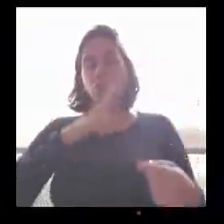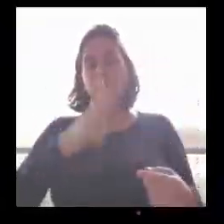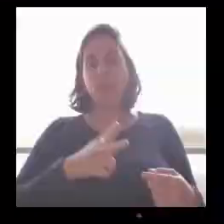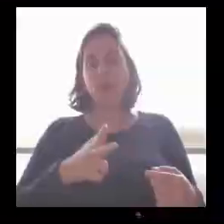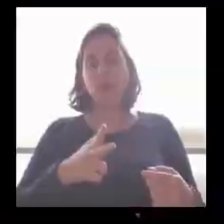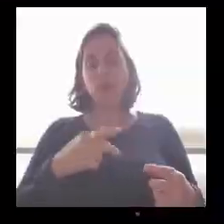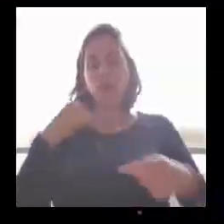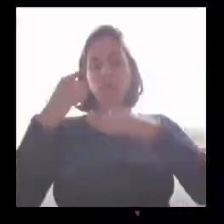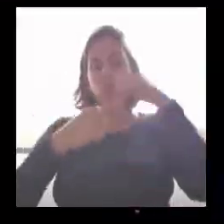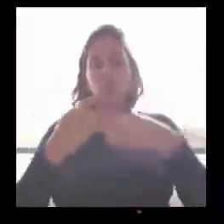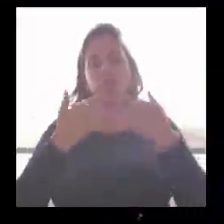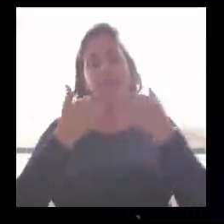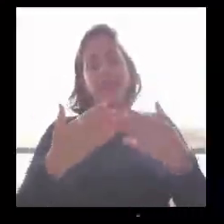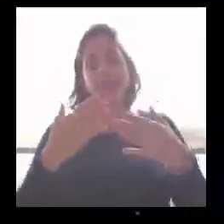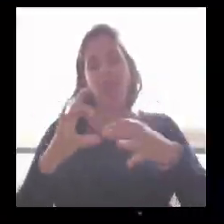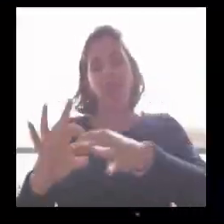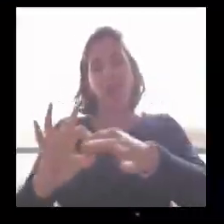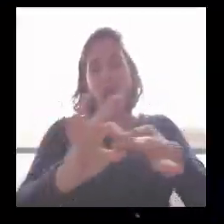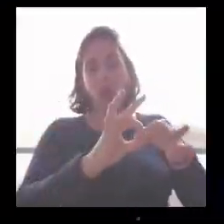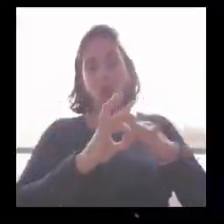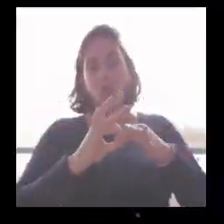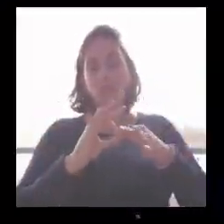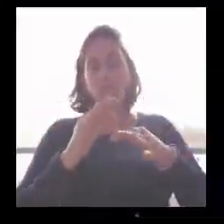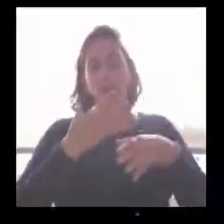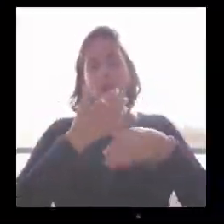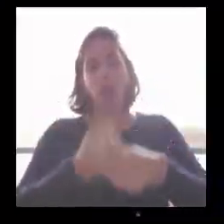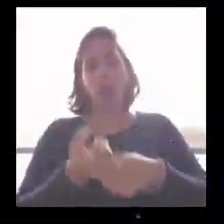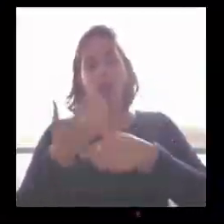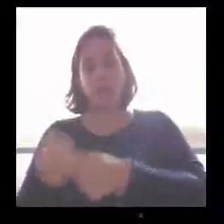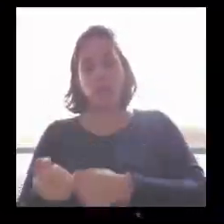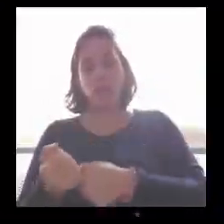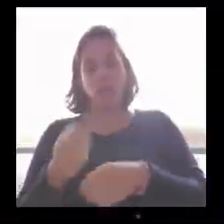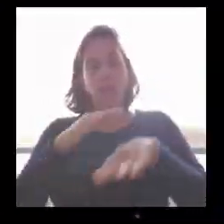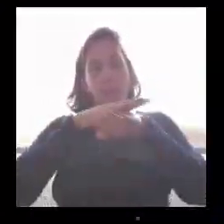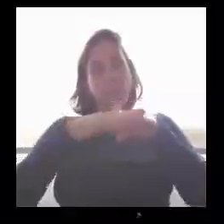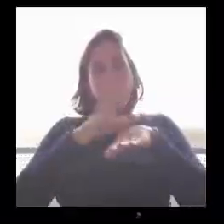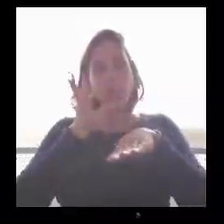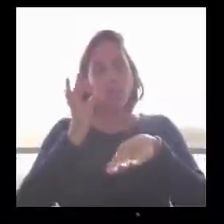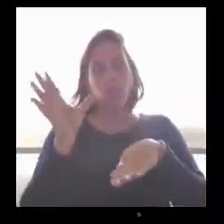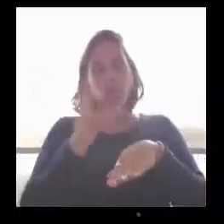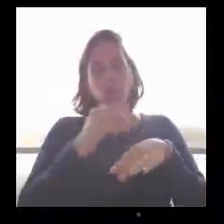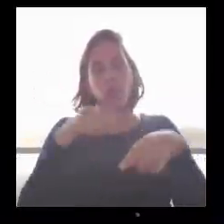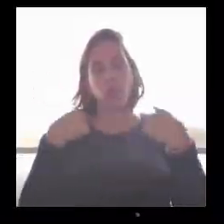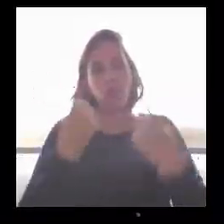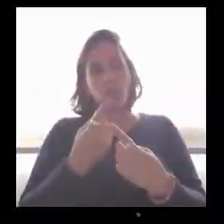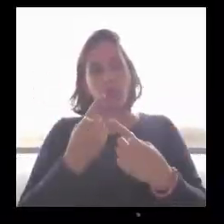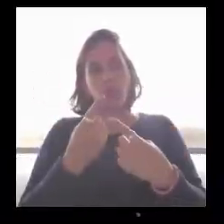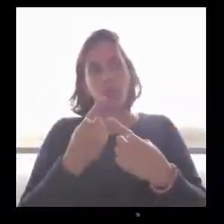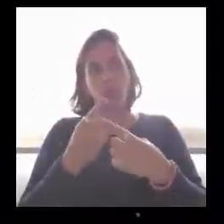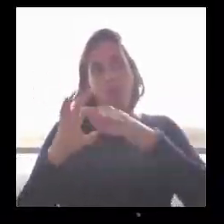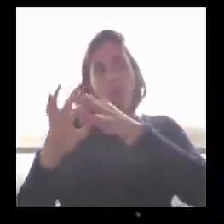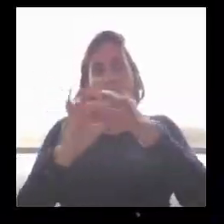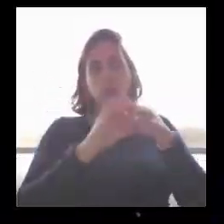a la cooperación. Ese es el punto de vista básico que creo que todos en esta sala tenemos, por eso nos dedicamos a la